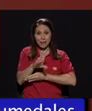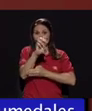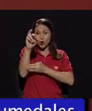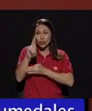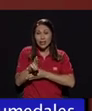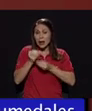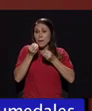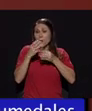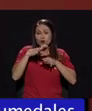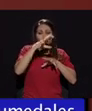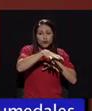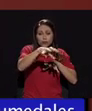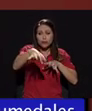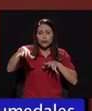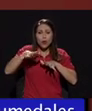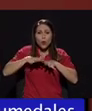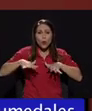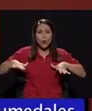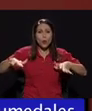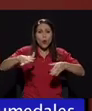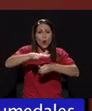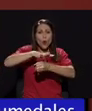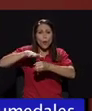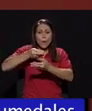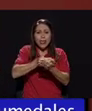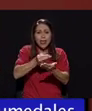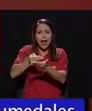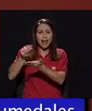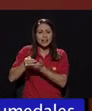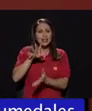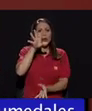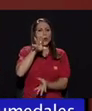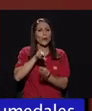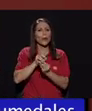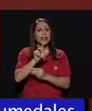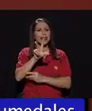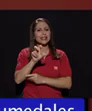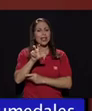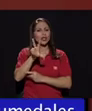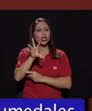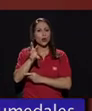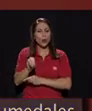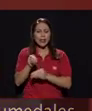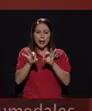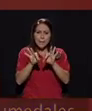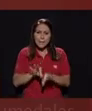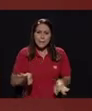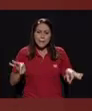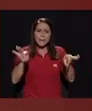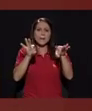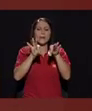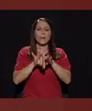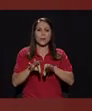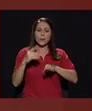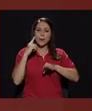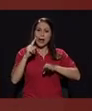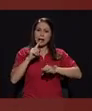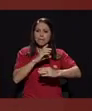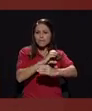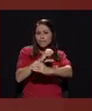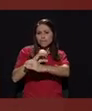tiene gran cantidad de humedales, para ser más exacto 350, y tienen una importancia fundamental en